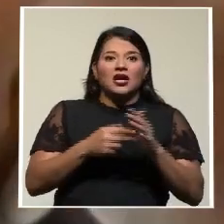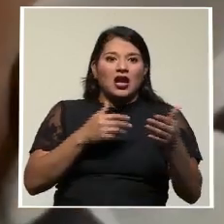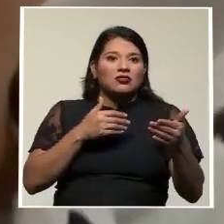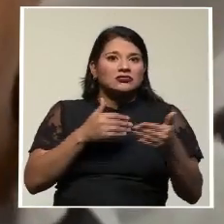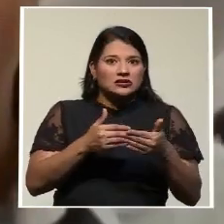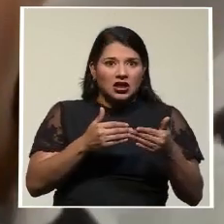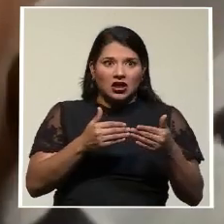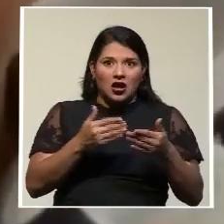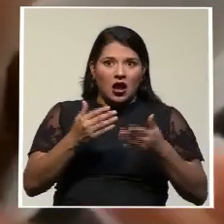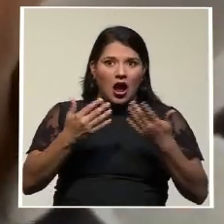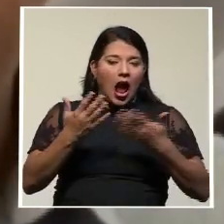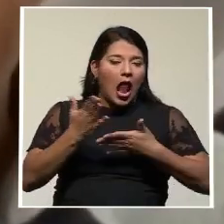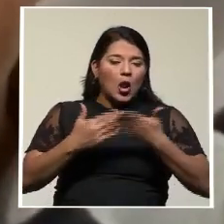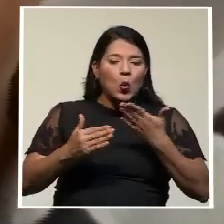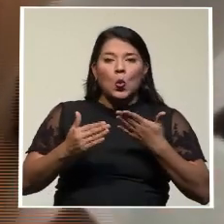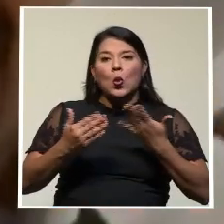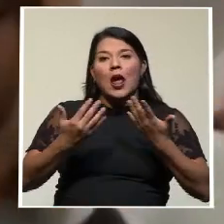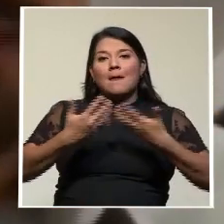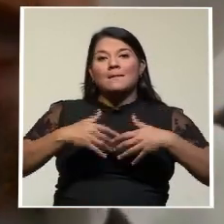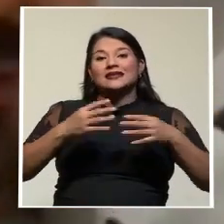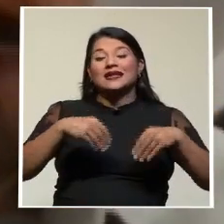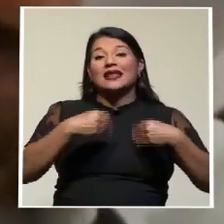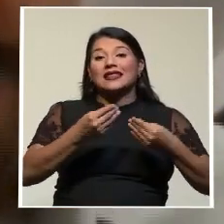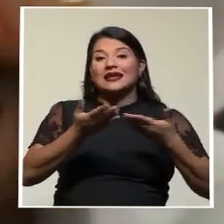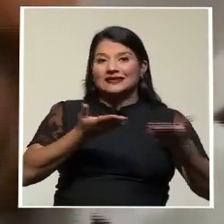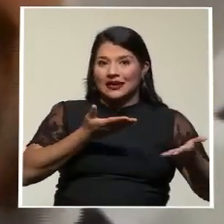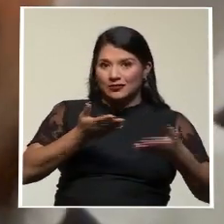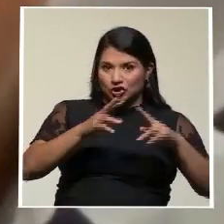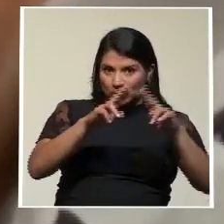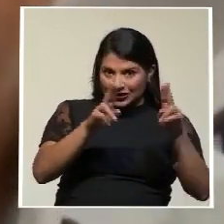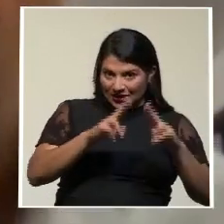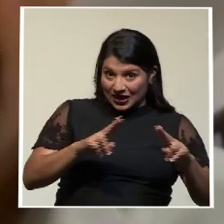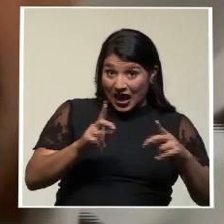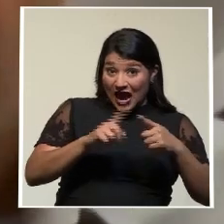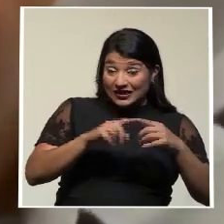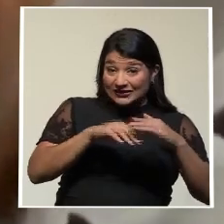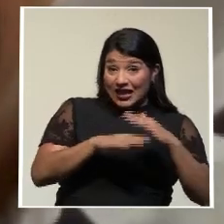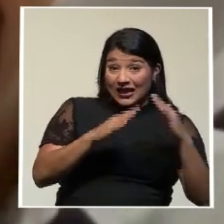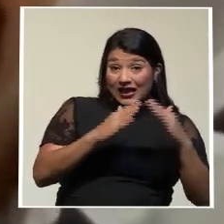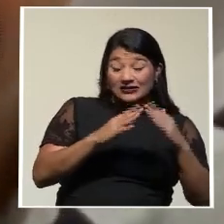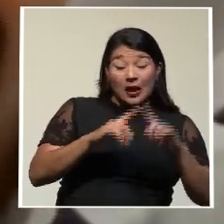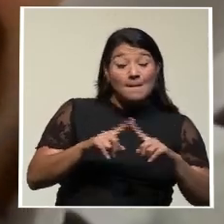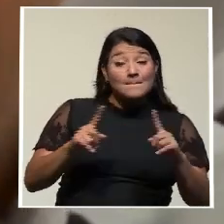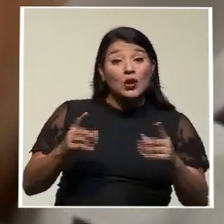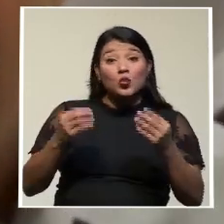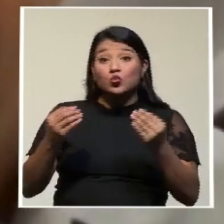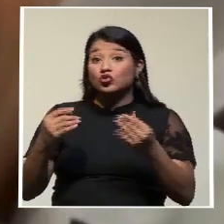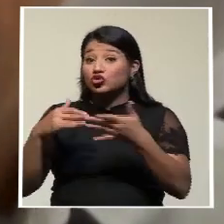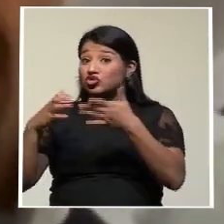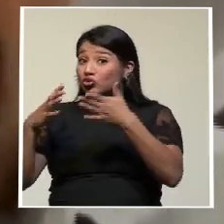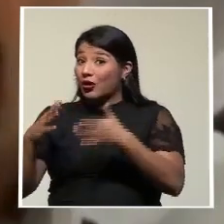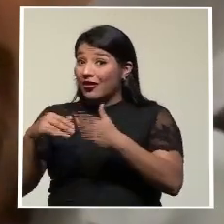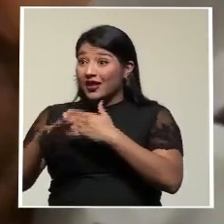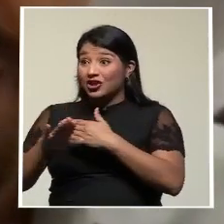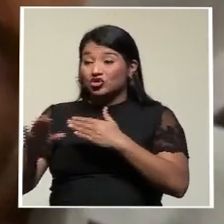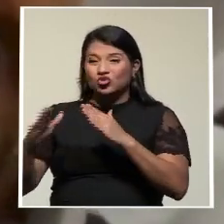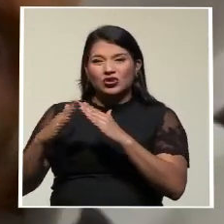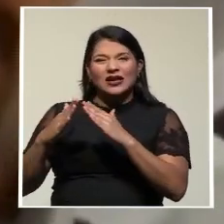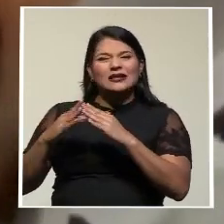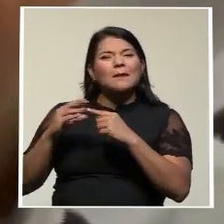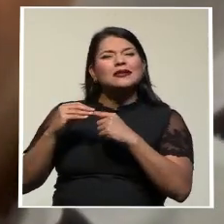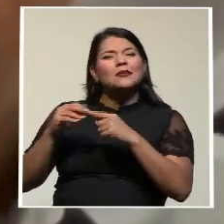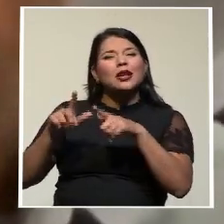fibra óptica, llega el servicio hasta sus casas, pero hay muchos estudiantes que sencillamente, sobre todo en zonas